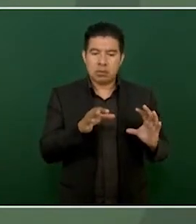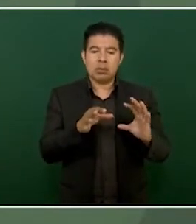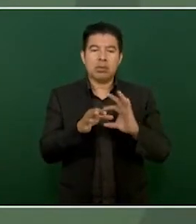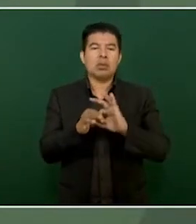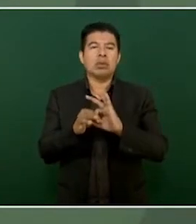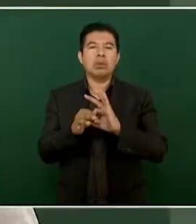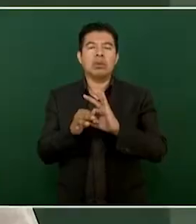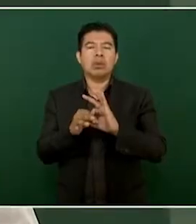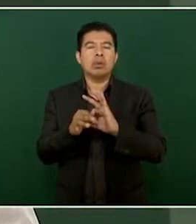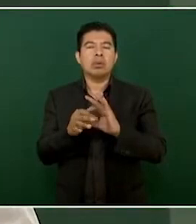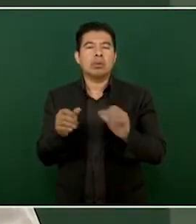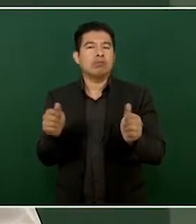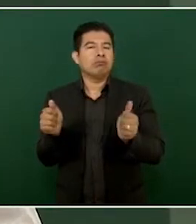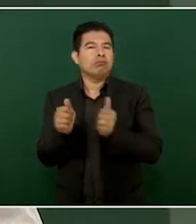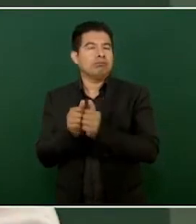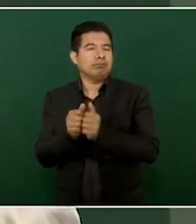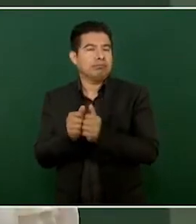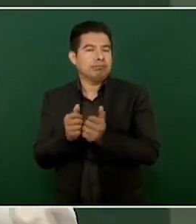con